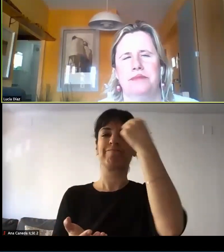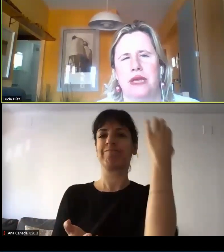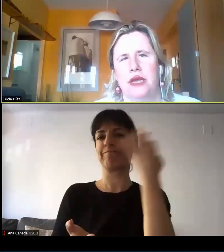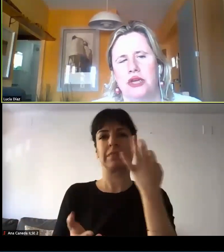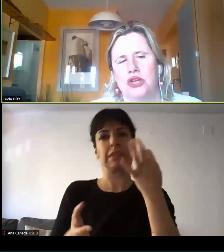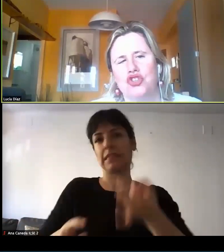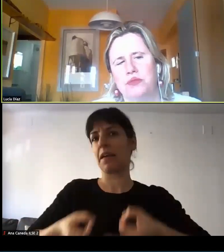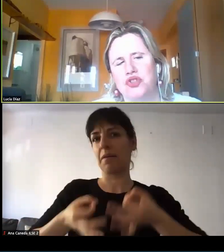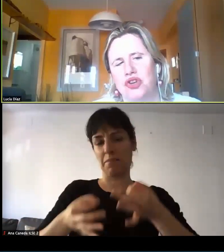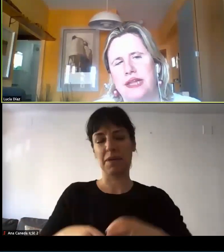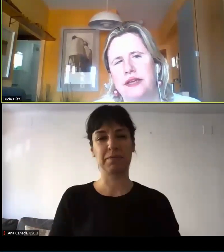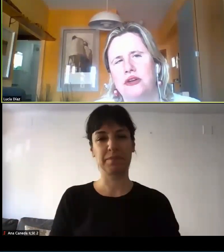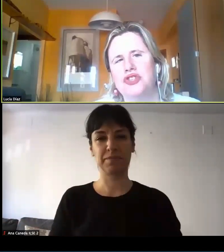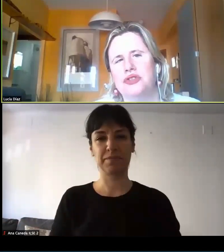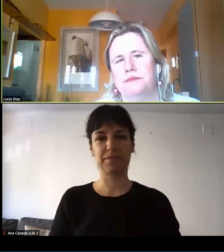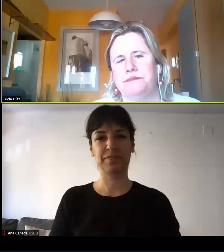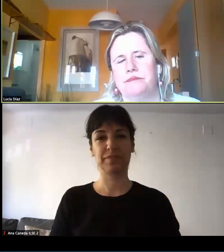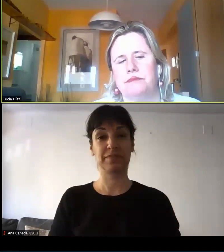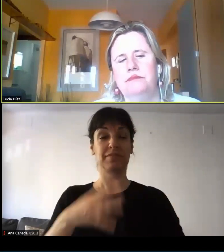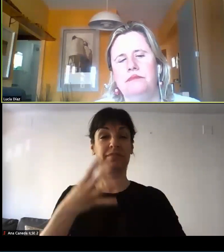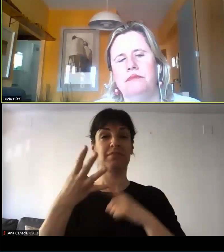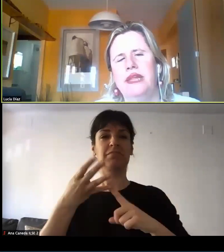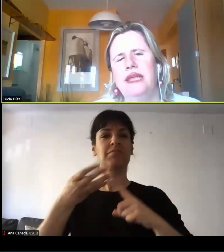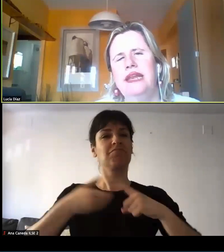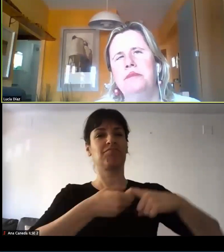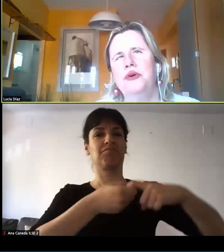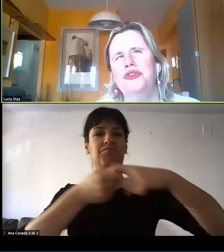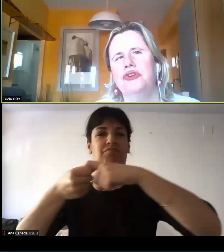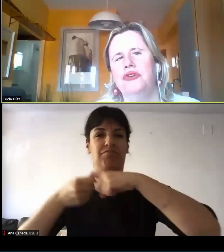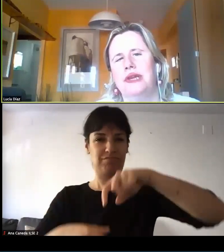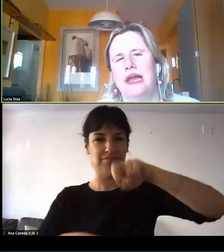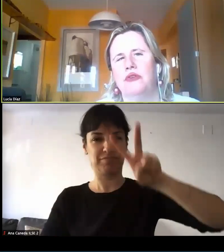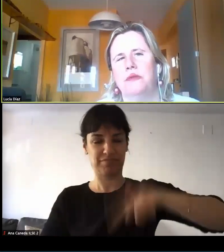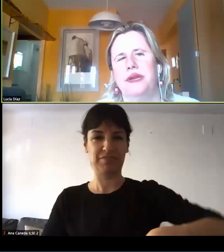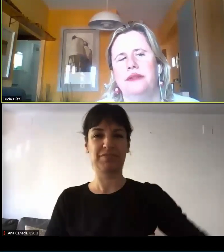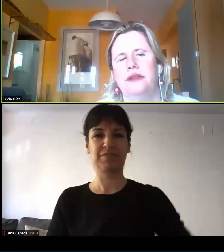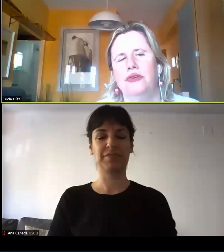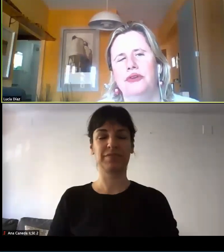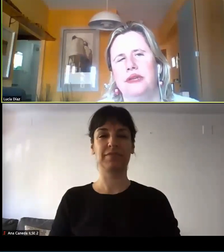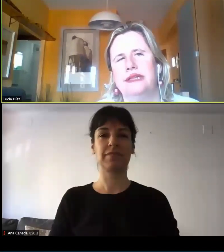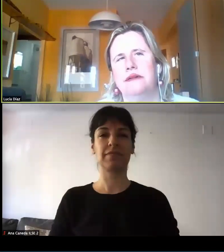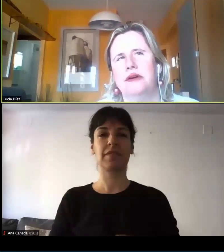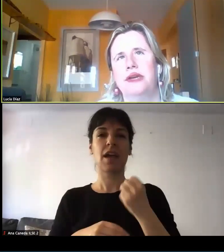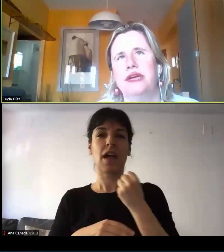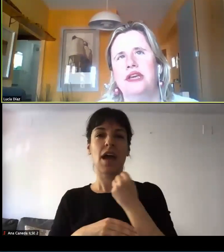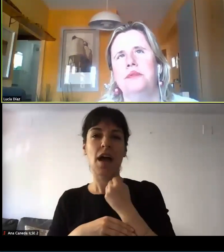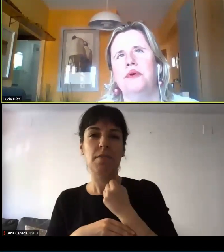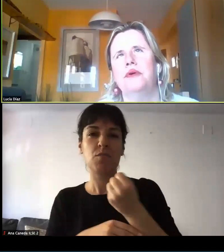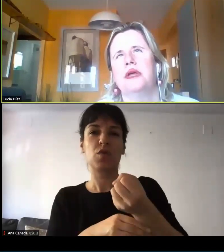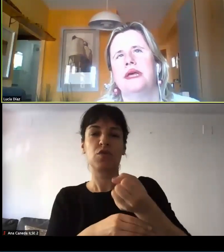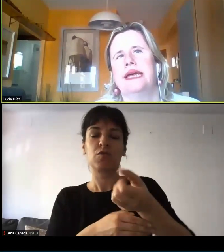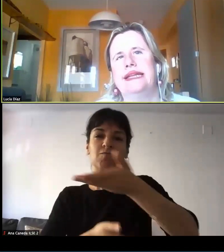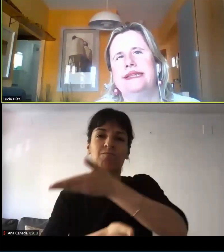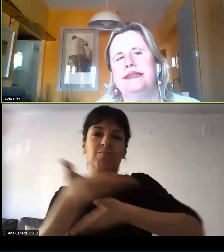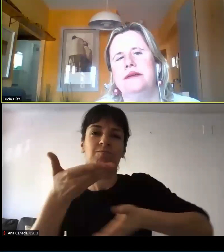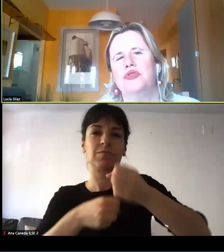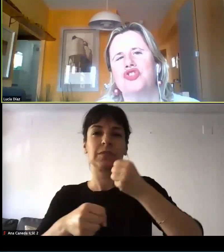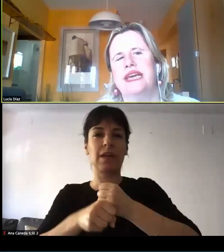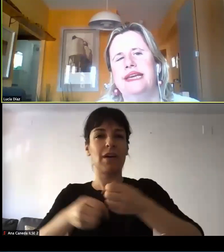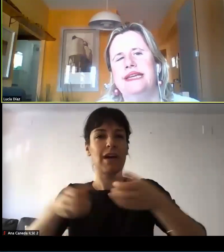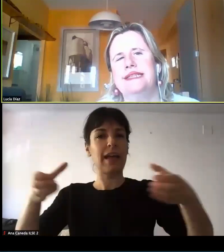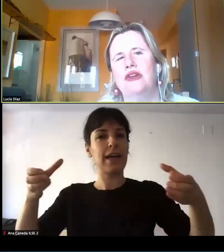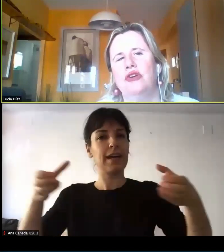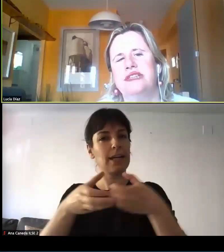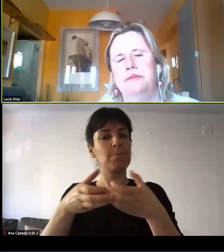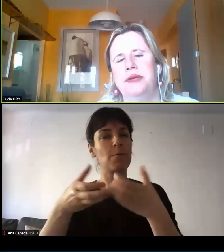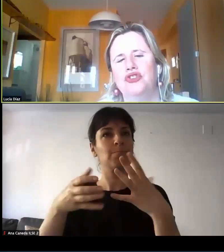siempre. Somos solidarios, el apoyo, la cooperación y el trabajo en equipo entendemos